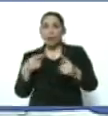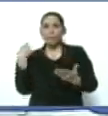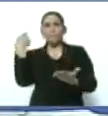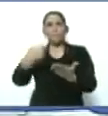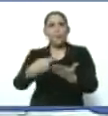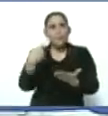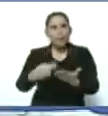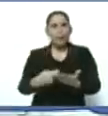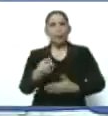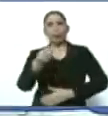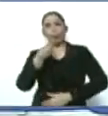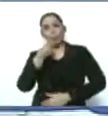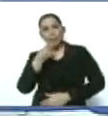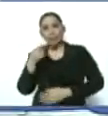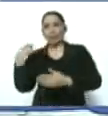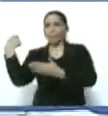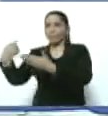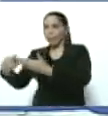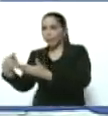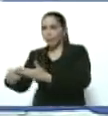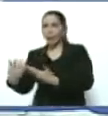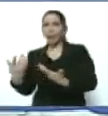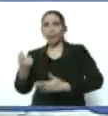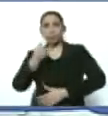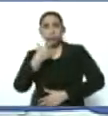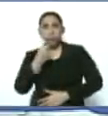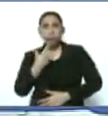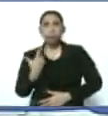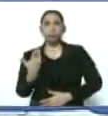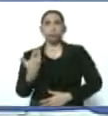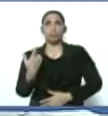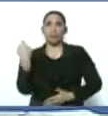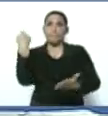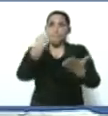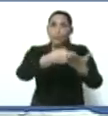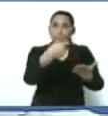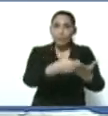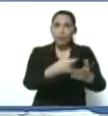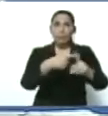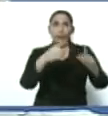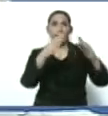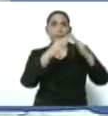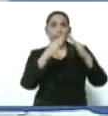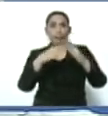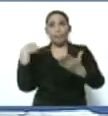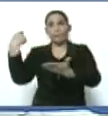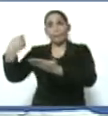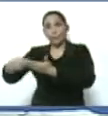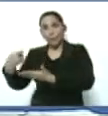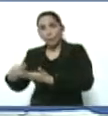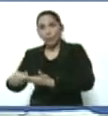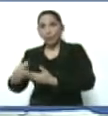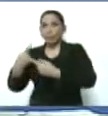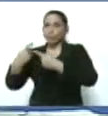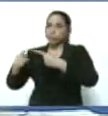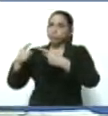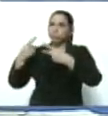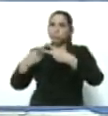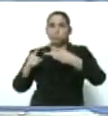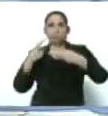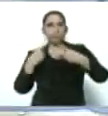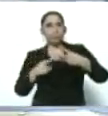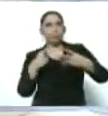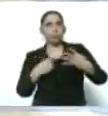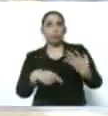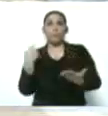para alimentos, ponemos para acá para salud, ponemos para acá para vivienda, ponemos para acá para lo otro,